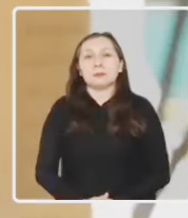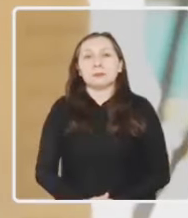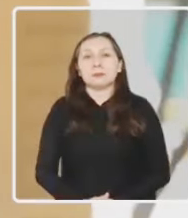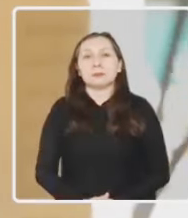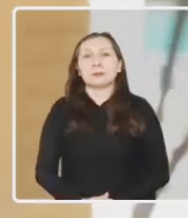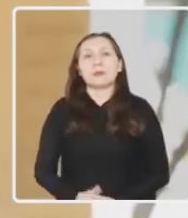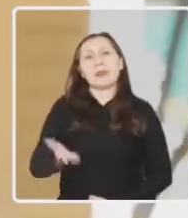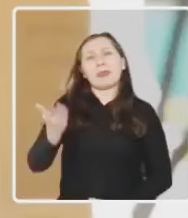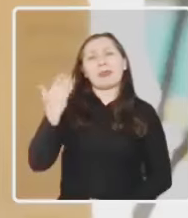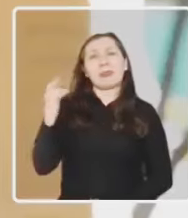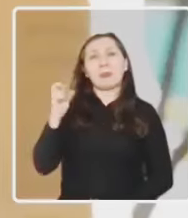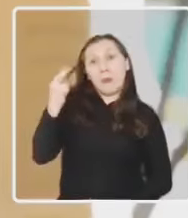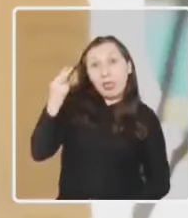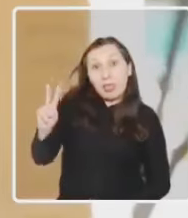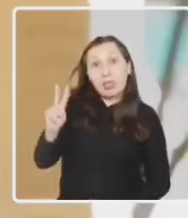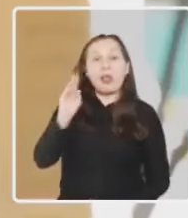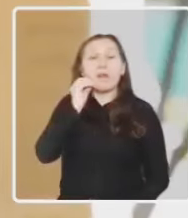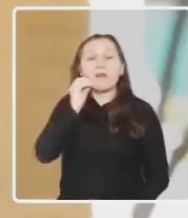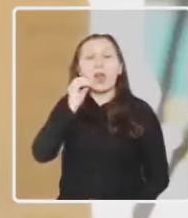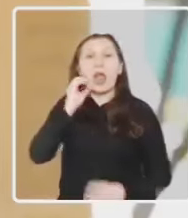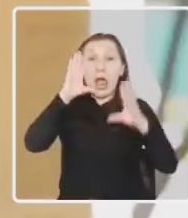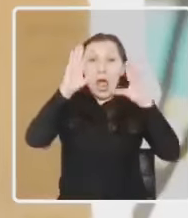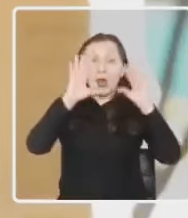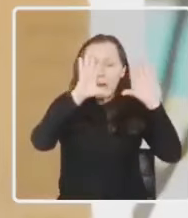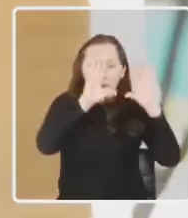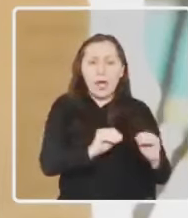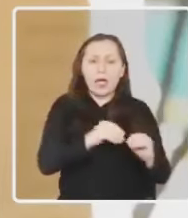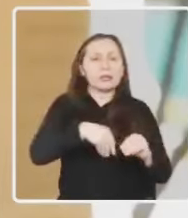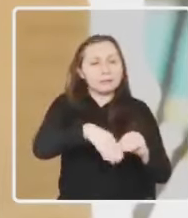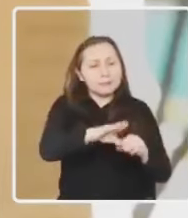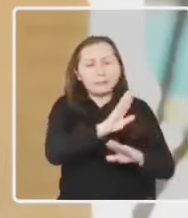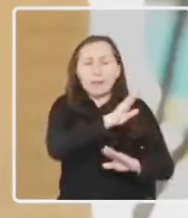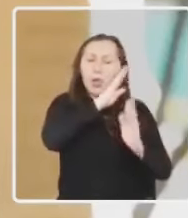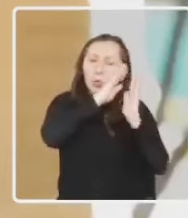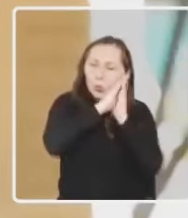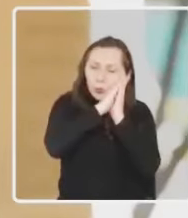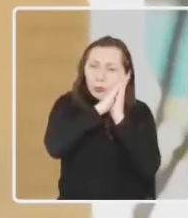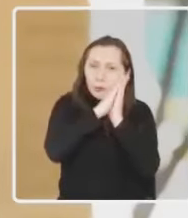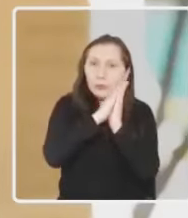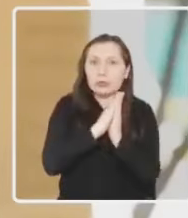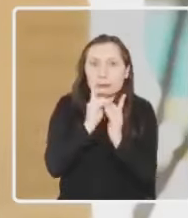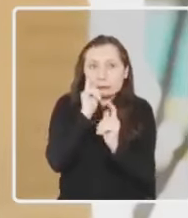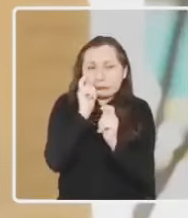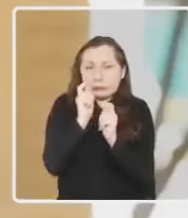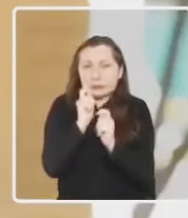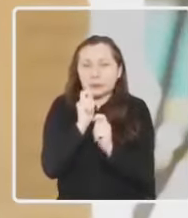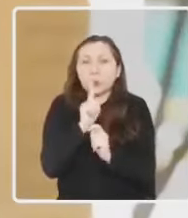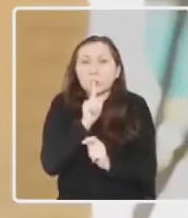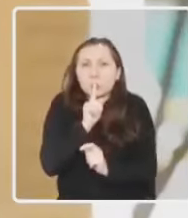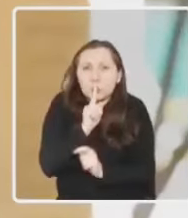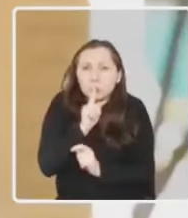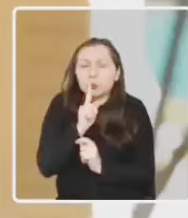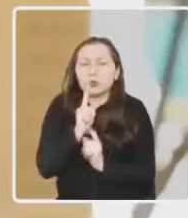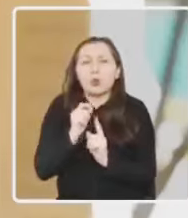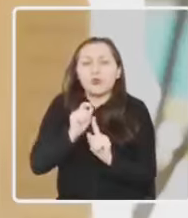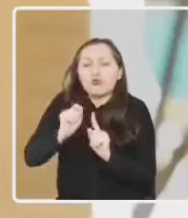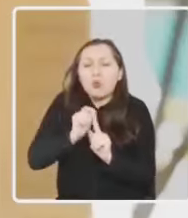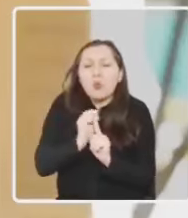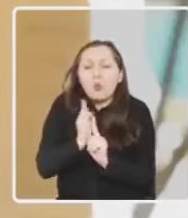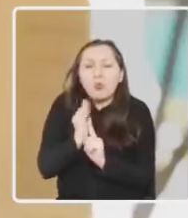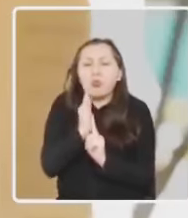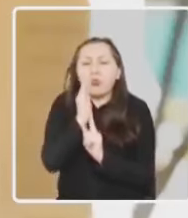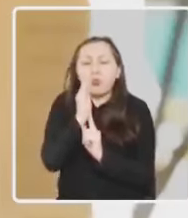los papás de él le apagaban las luces en las noches para que se fueran a dormir, y él peligrosamente encendía una vela y se